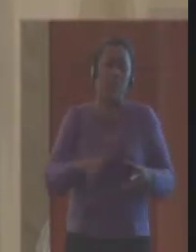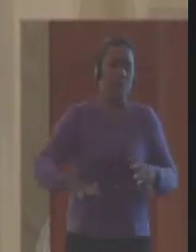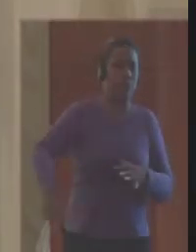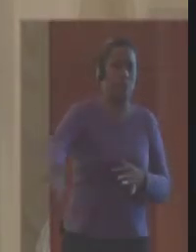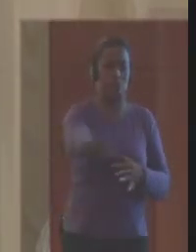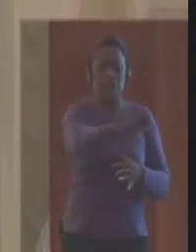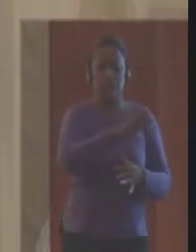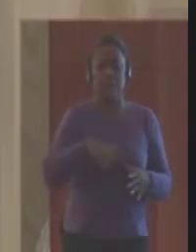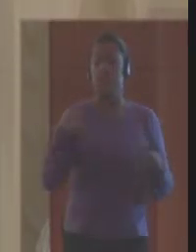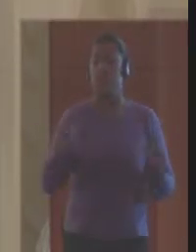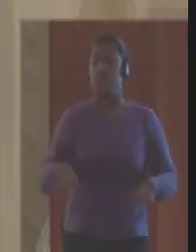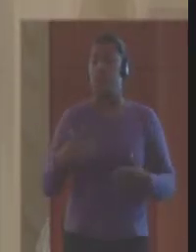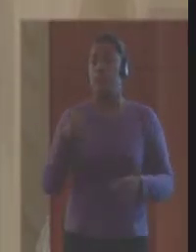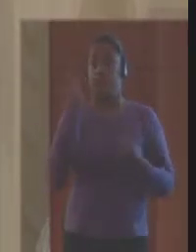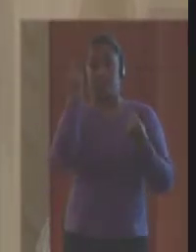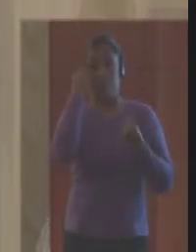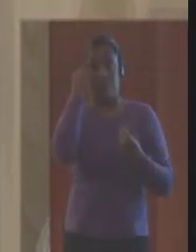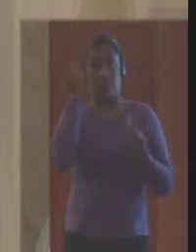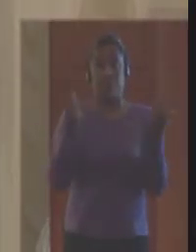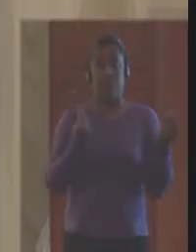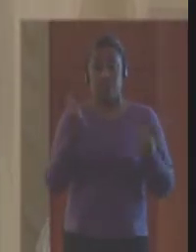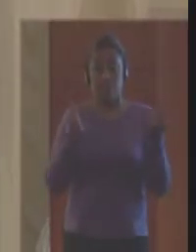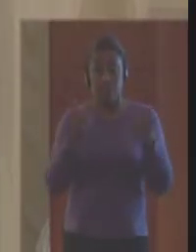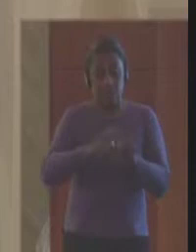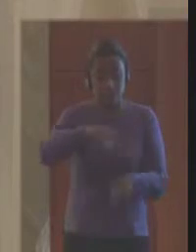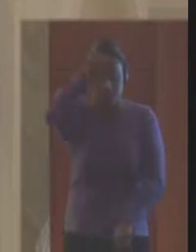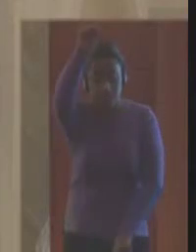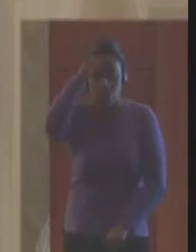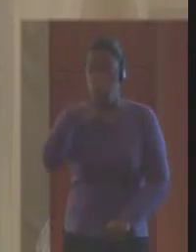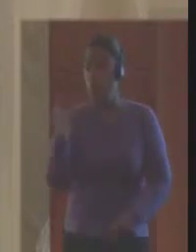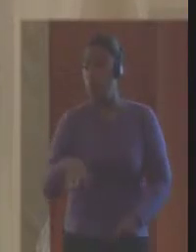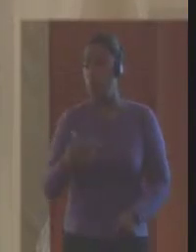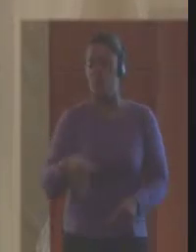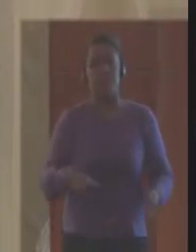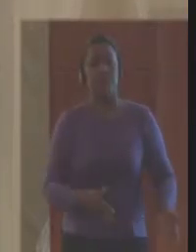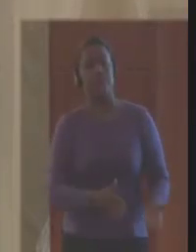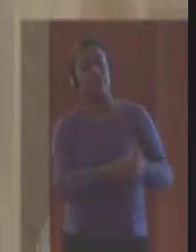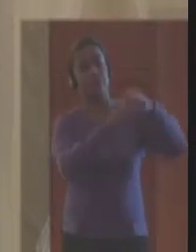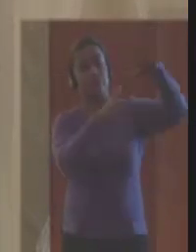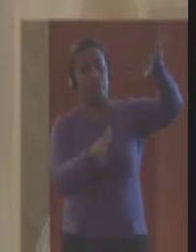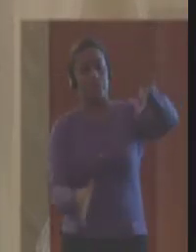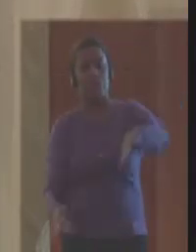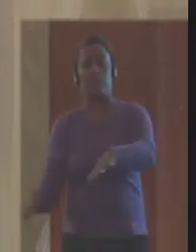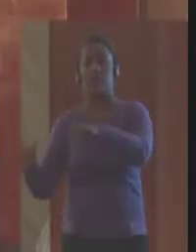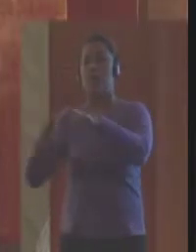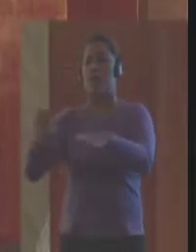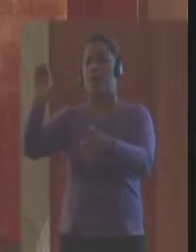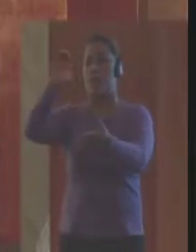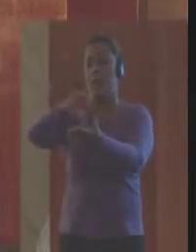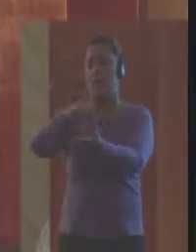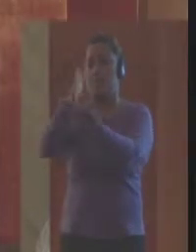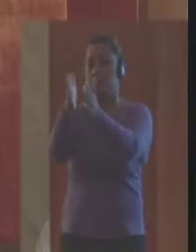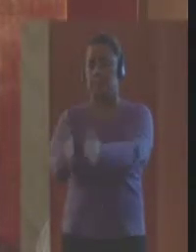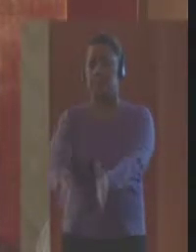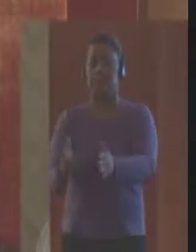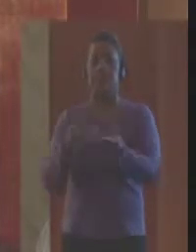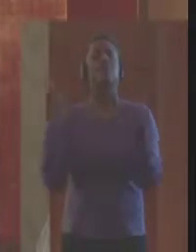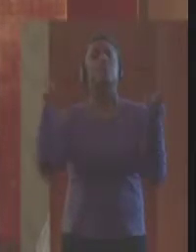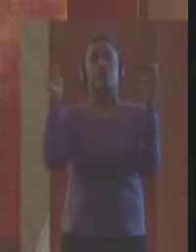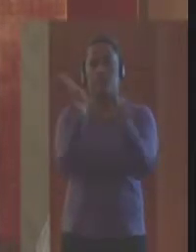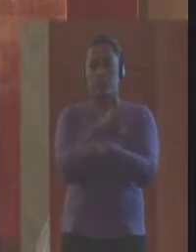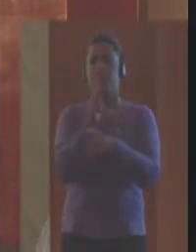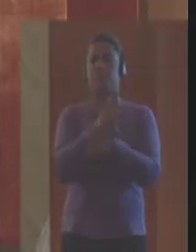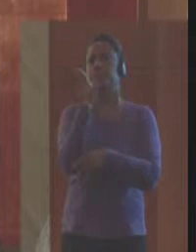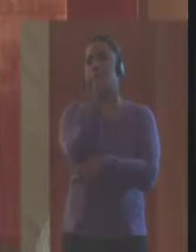Ese es el panorama. Entonces tendríamos un escenario hacia la zona extremo y otro hacia la zona central, igualmente en unas condiciones de